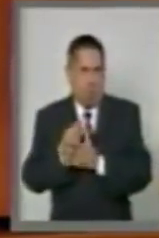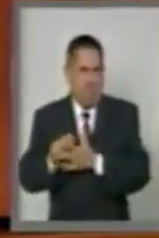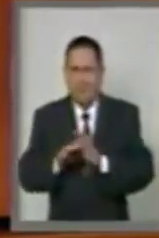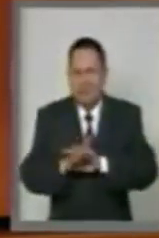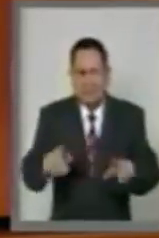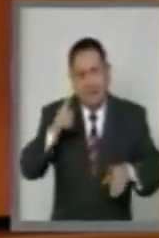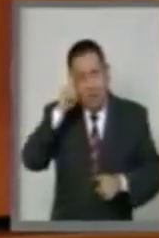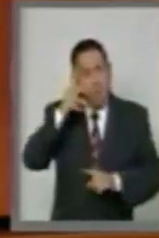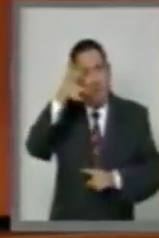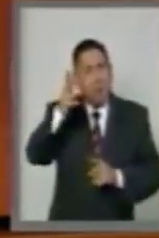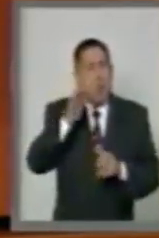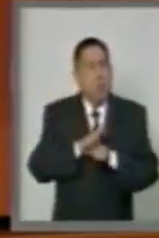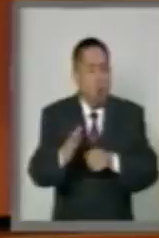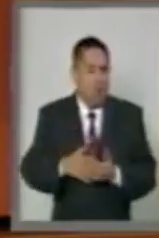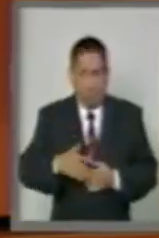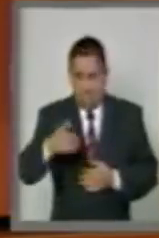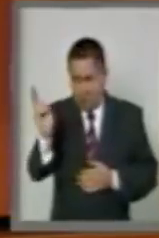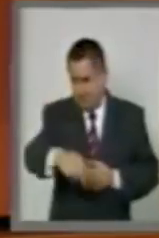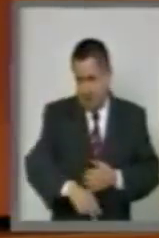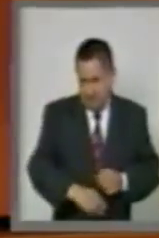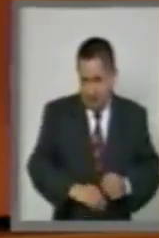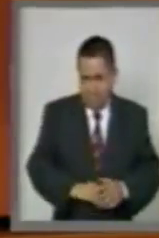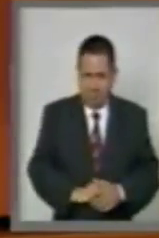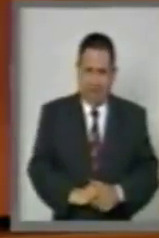y esa es la verdad.